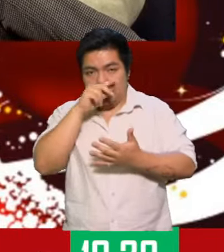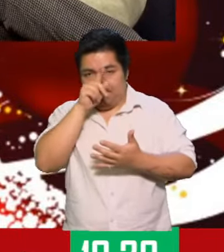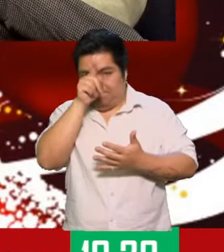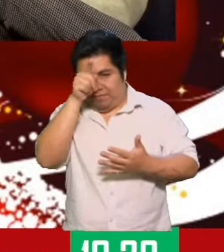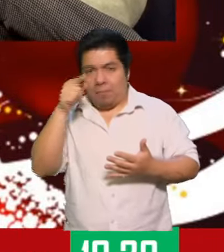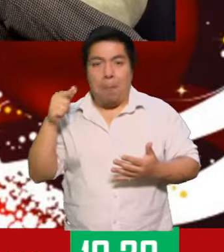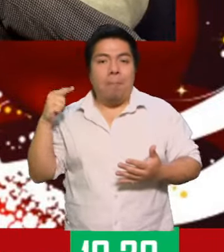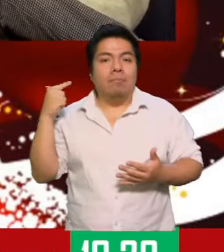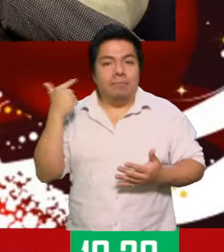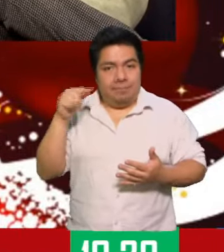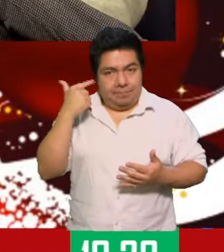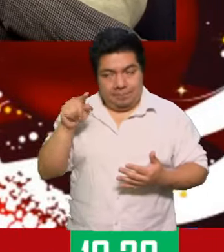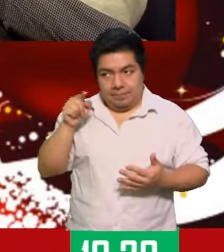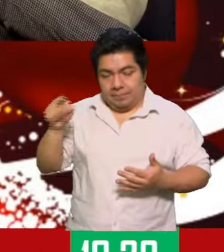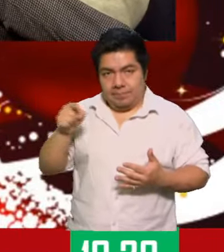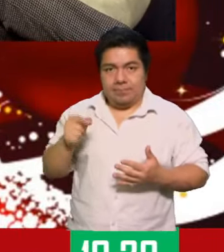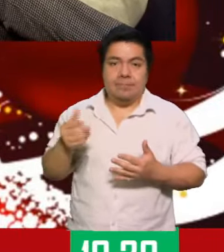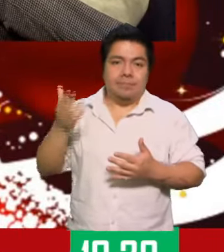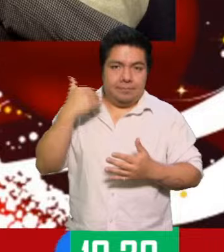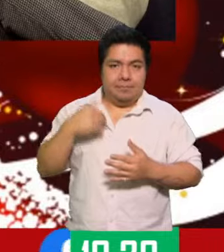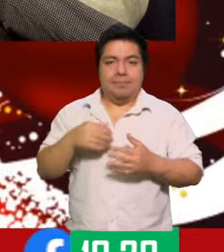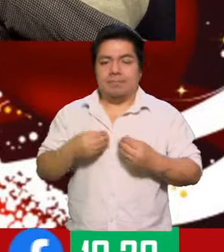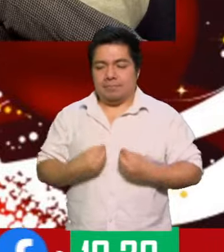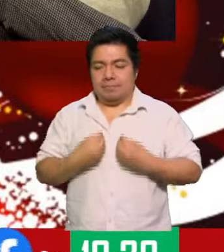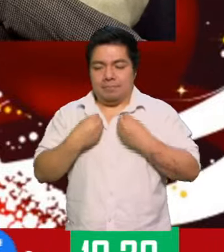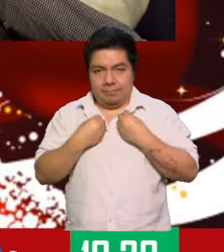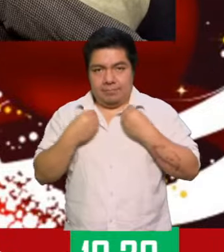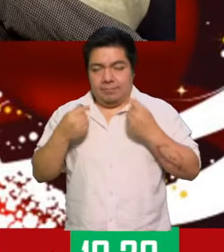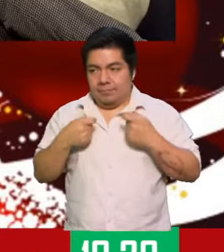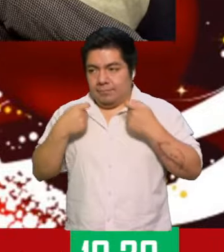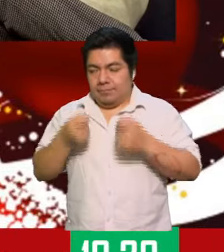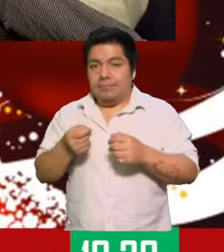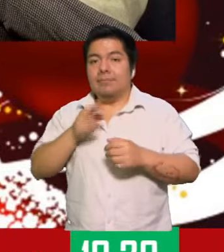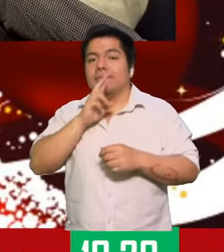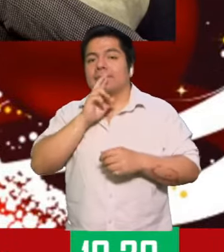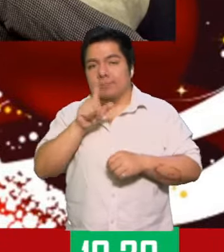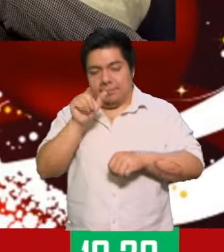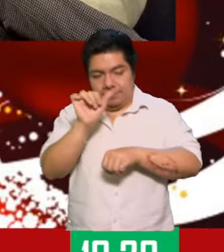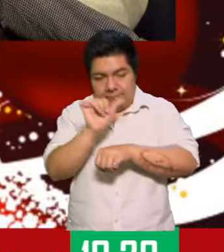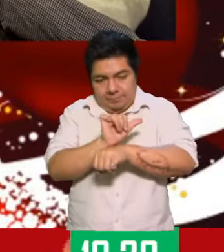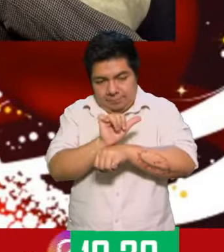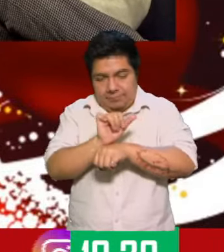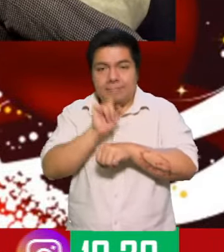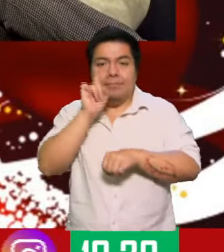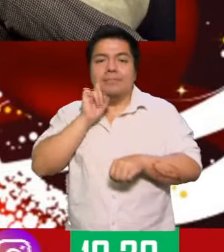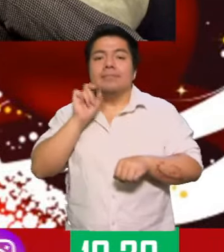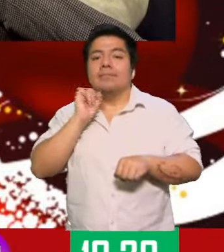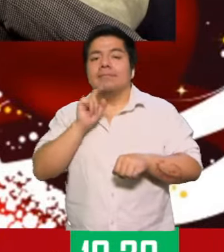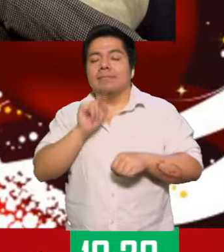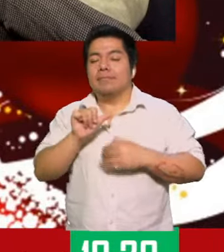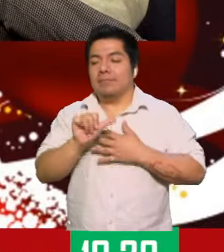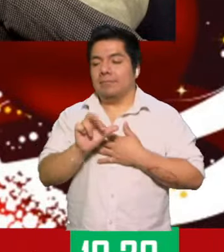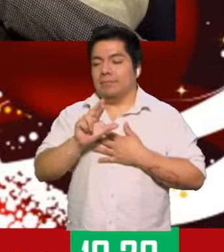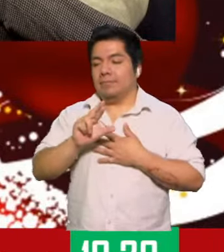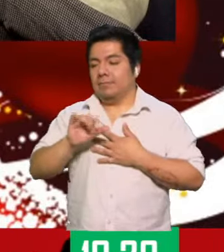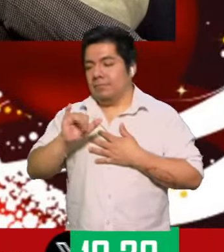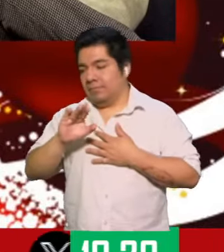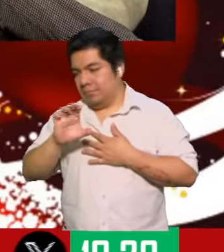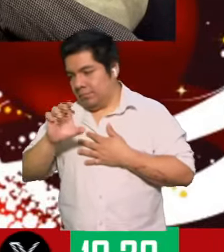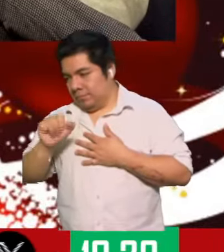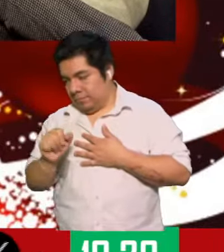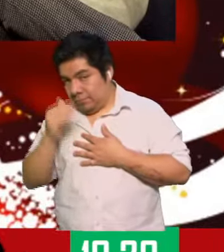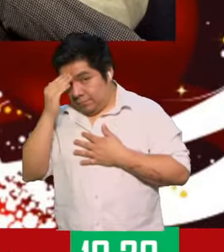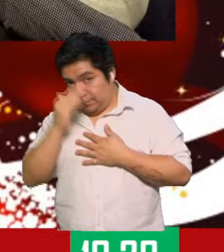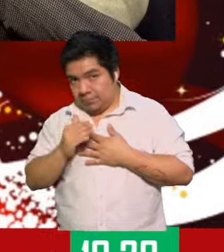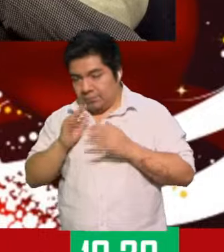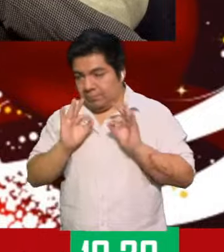Guadalajara ese se lo llevó Ella todavía vivía entonces ahí se lo llevó el de mejor actriz y estuvo nominada también a los arieles que fue Pues el premio más